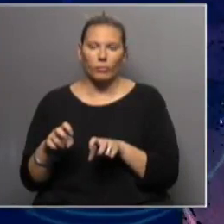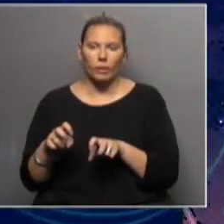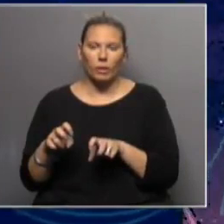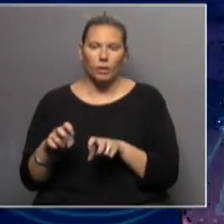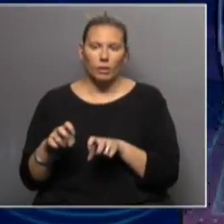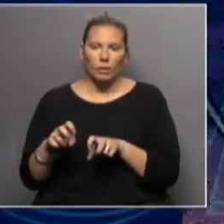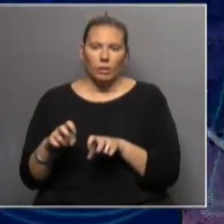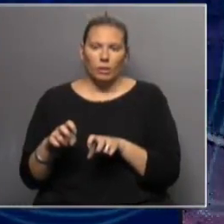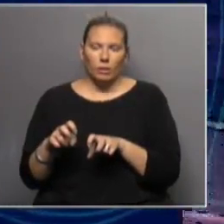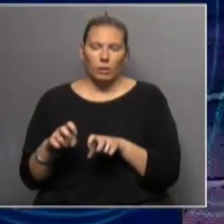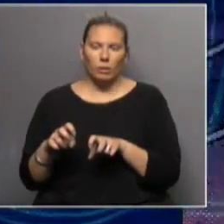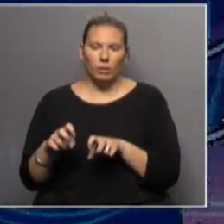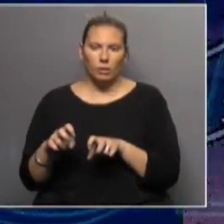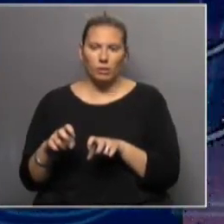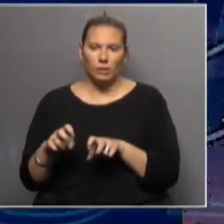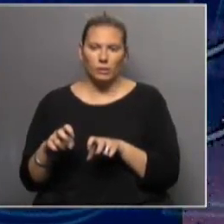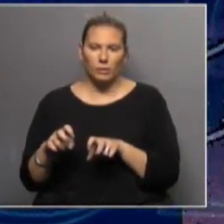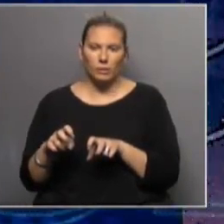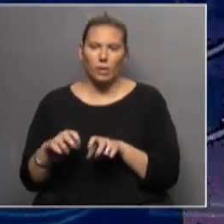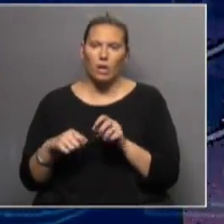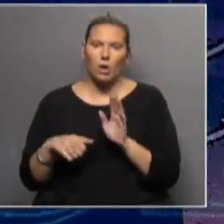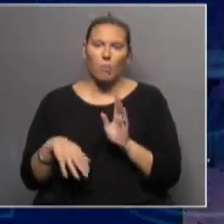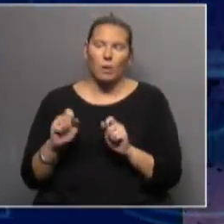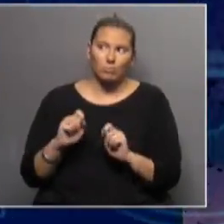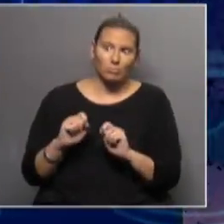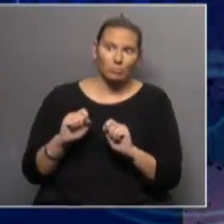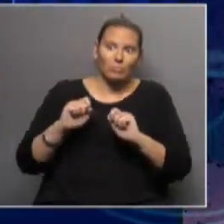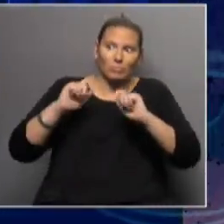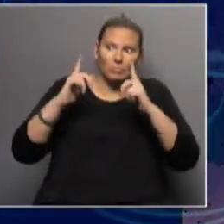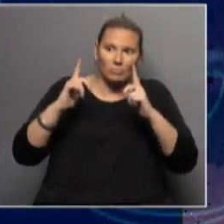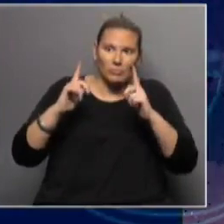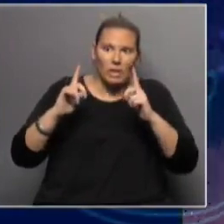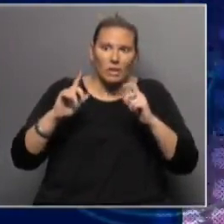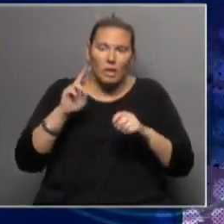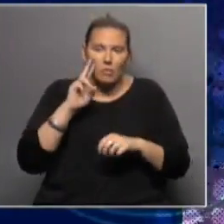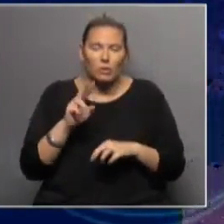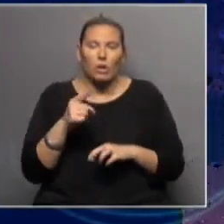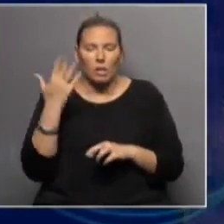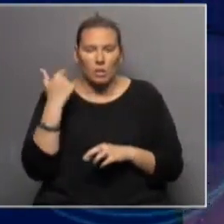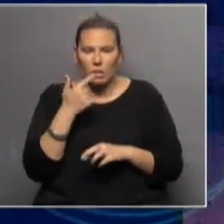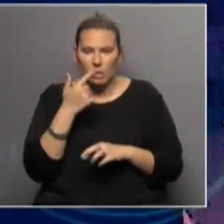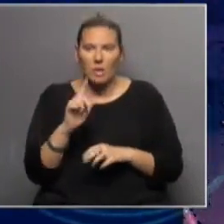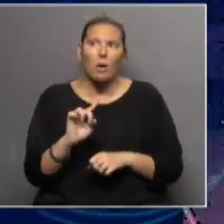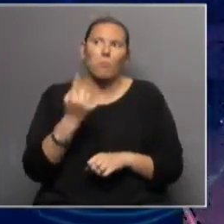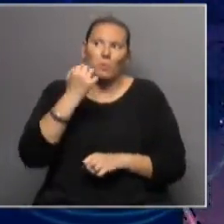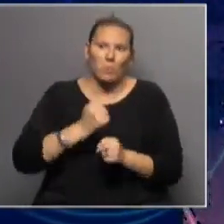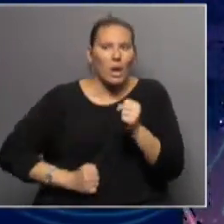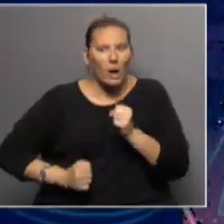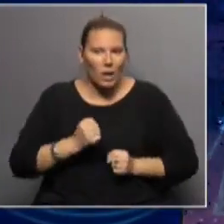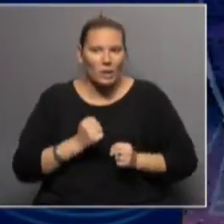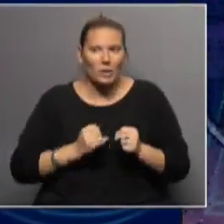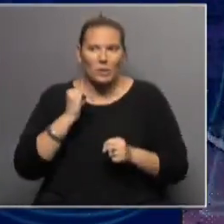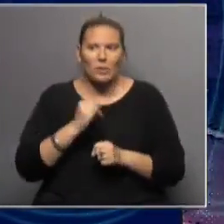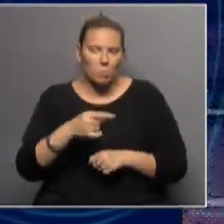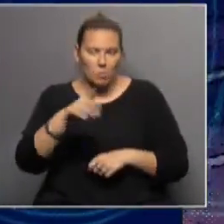¿qué es lo más sorprendente con que te has encontrado? Vos decías, es mi primera carrera y decíamos,